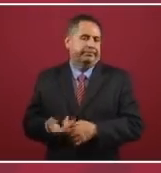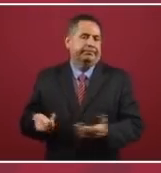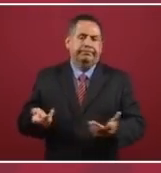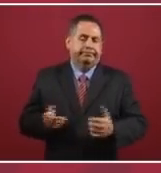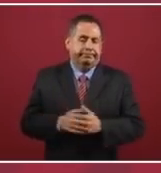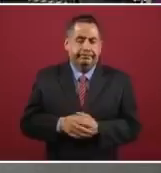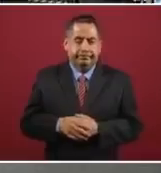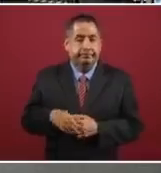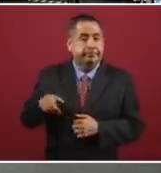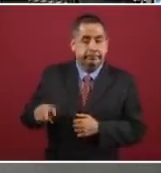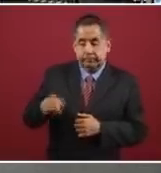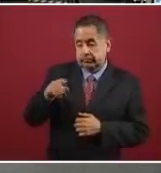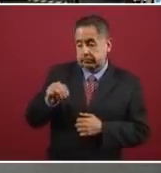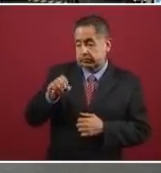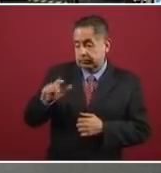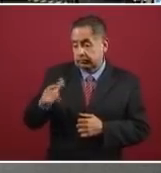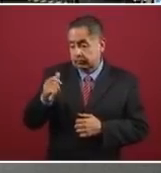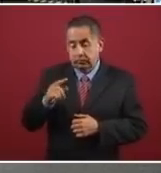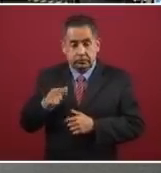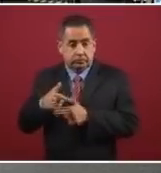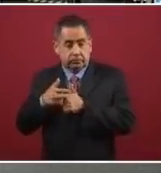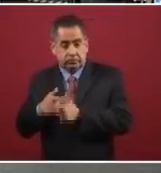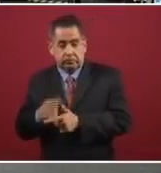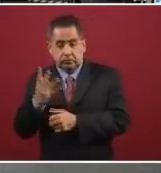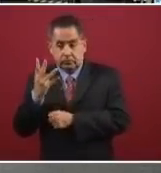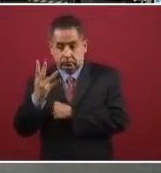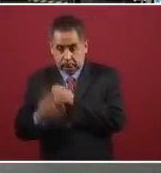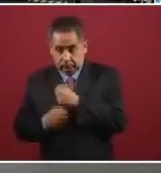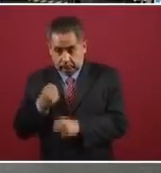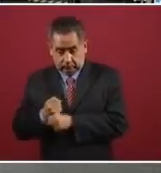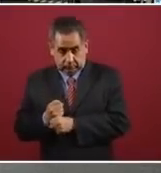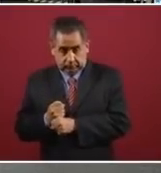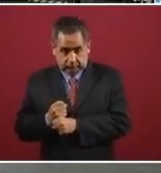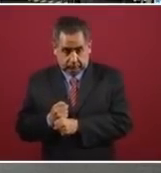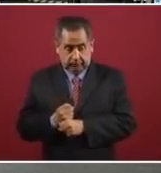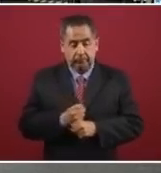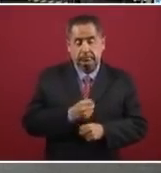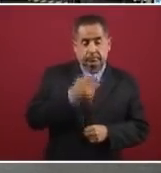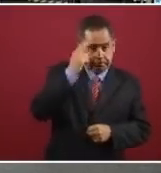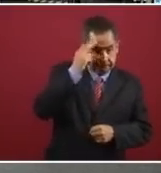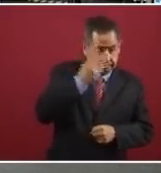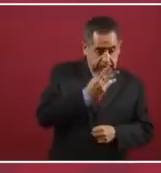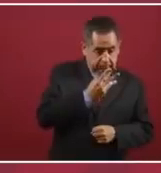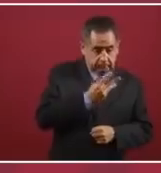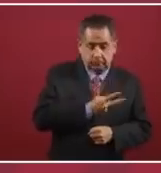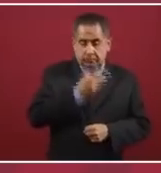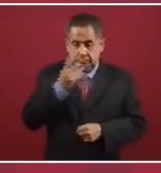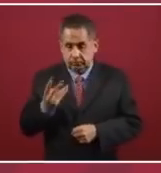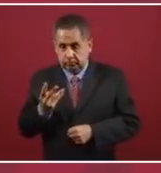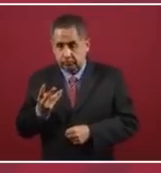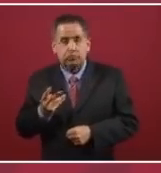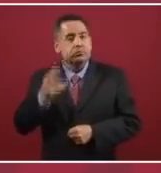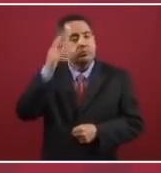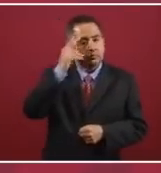Y se queda Manuel González 4 años, pero pues Porfirio quería regresar.